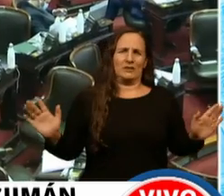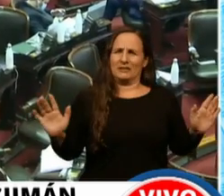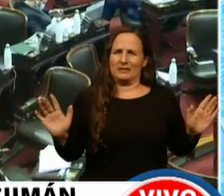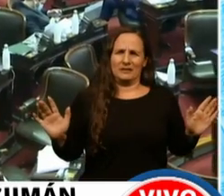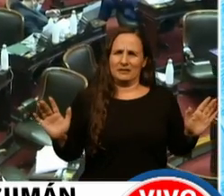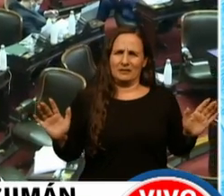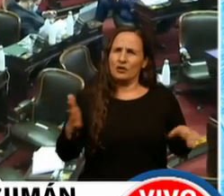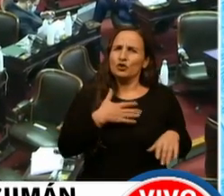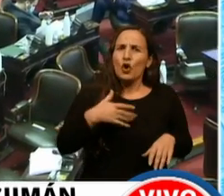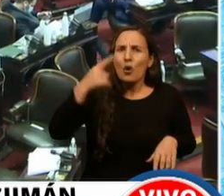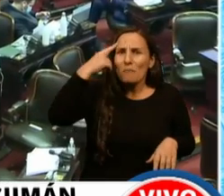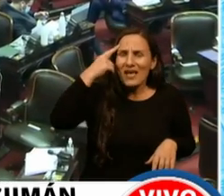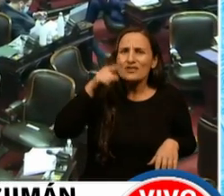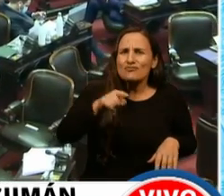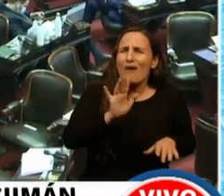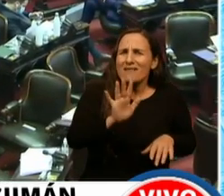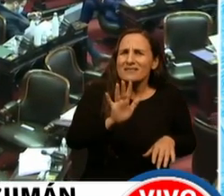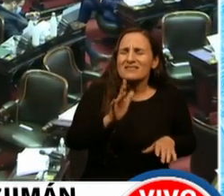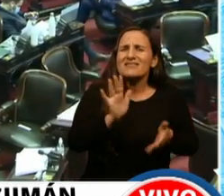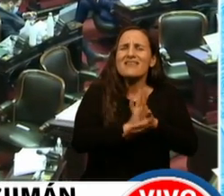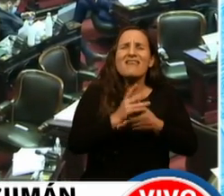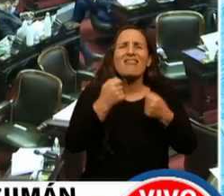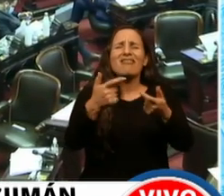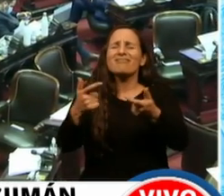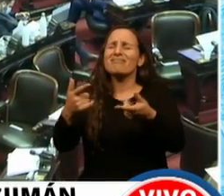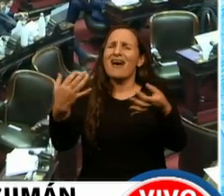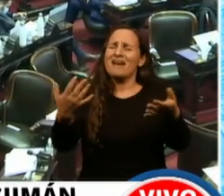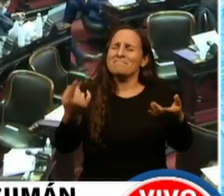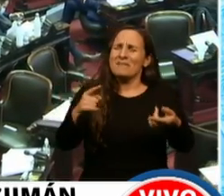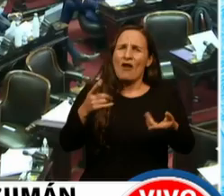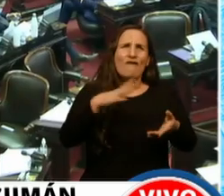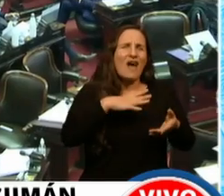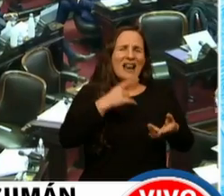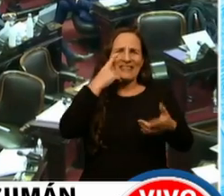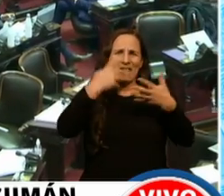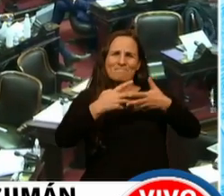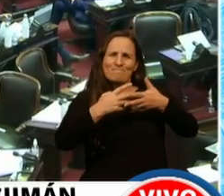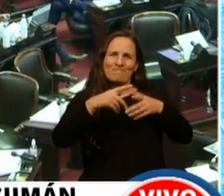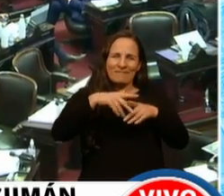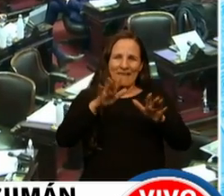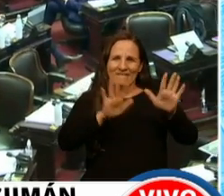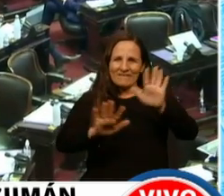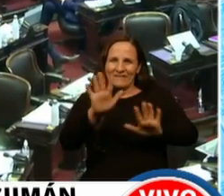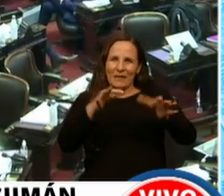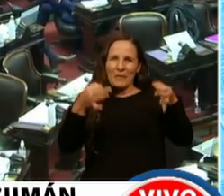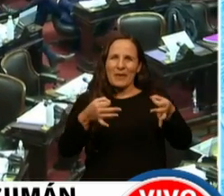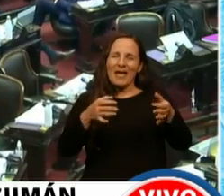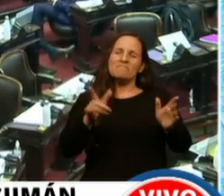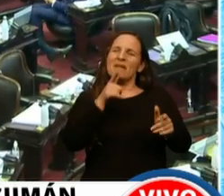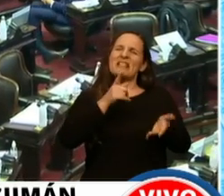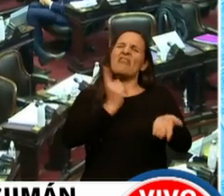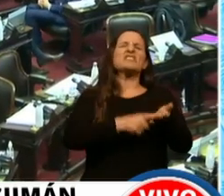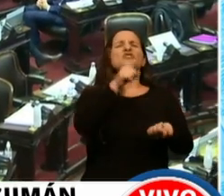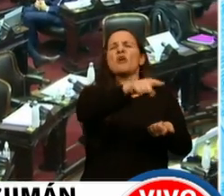señor presidente que este es un sistema de privilegios sin ningún parámetro racional o técnico que ha sido manejado a dedo